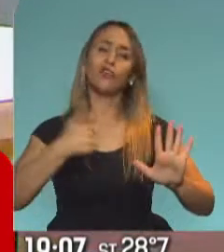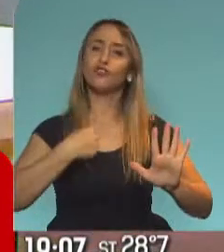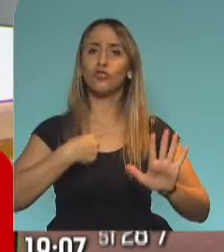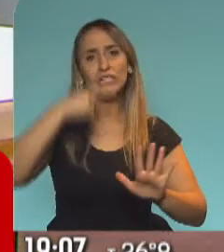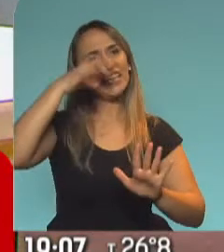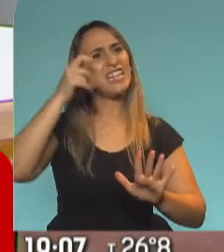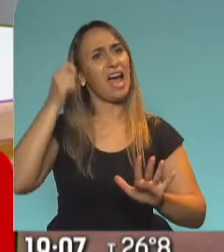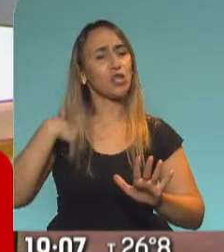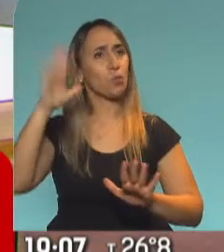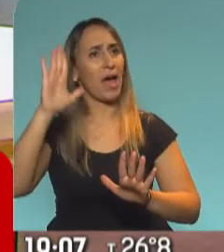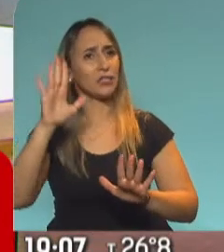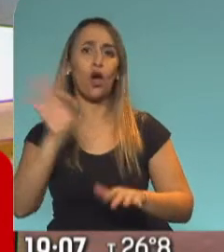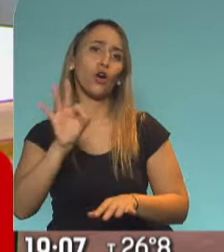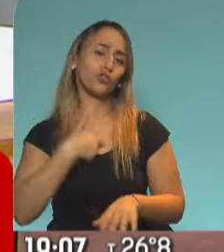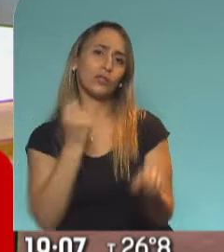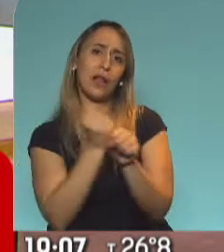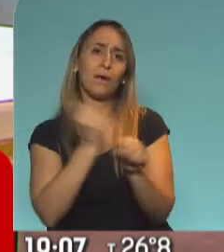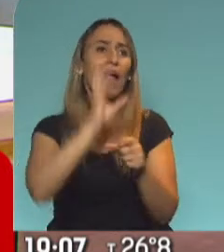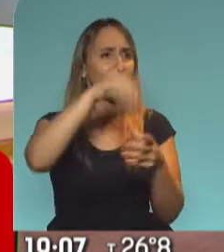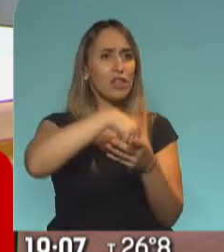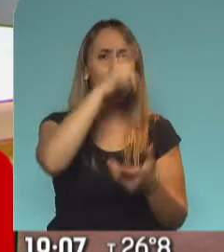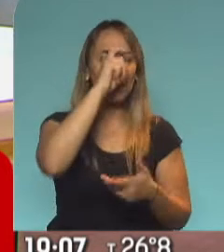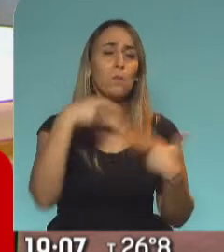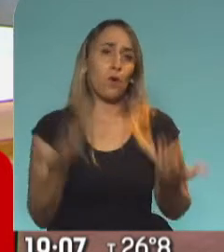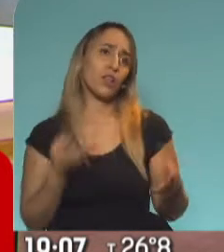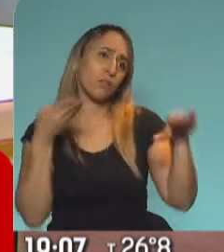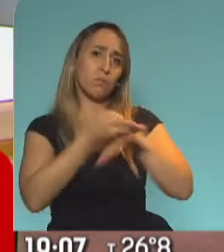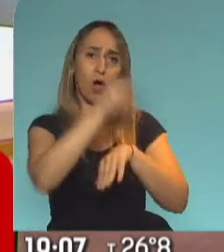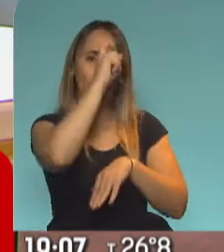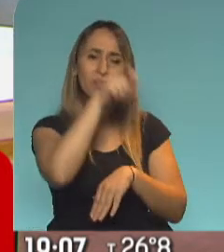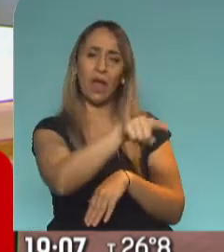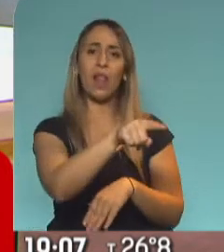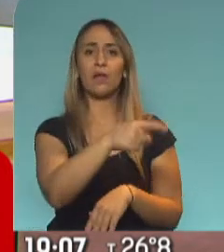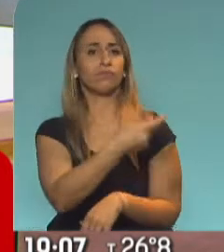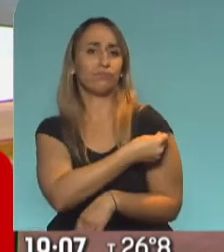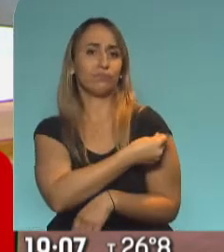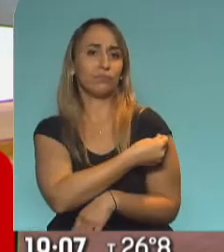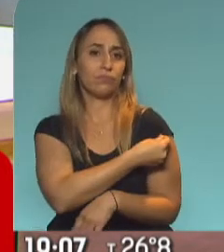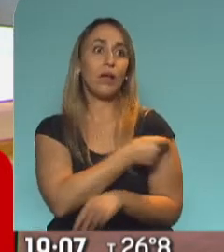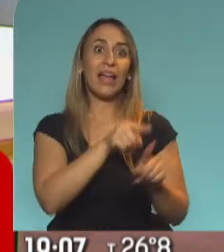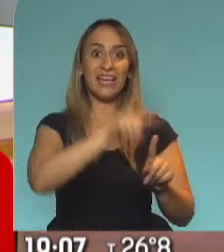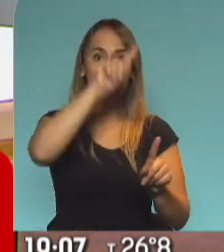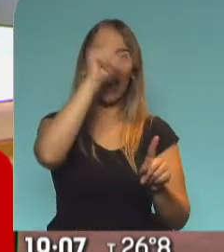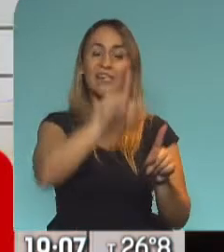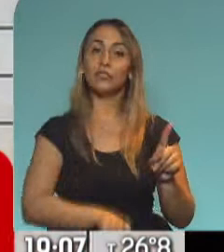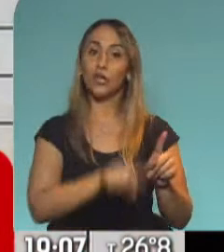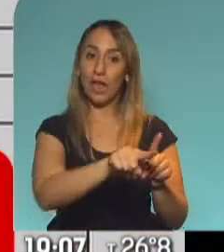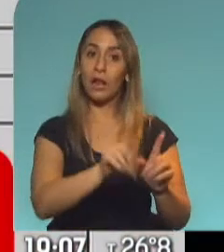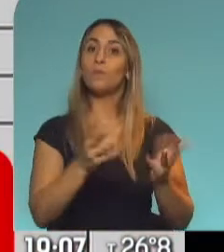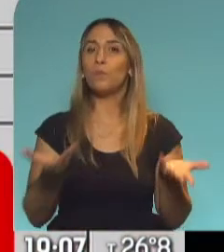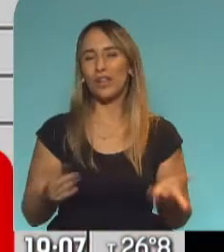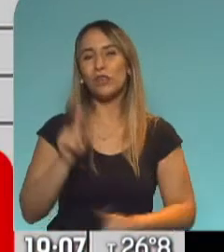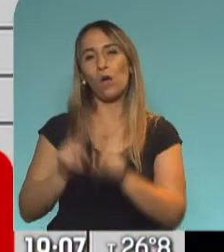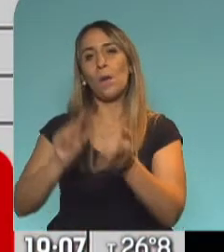personal de salud y me fui a vacunar al Hospital Posadas. Bueno, también es irregular, porque el Hospital Posadas es nacional, por eso figuran ministros